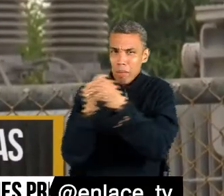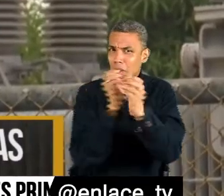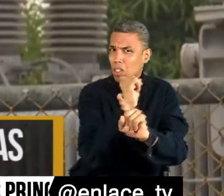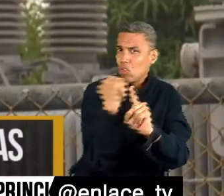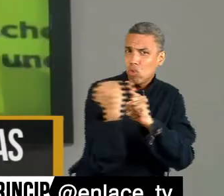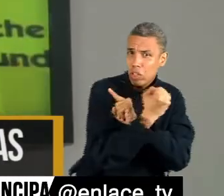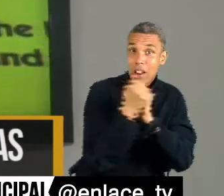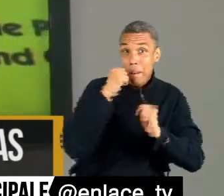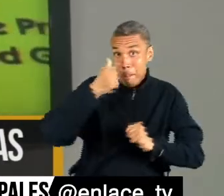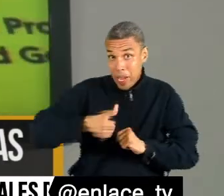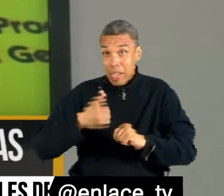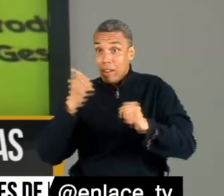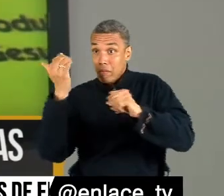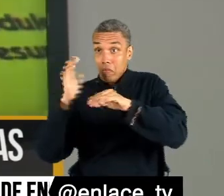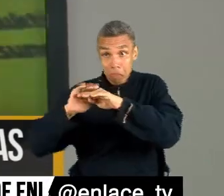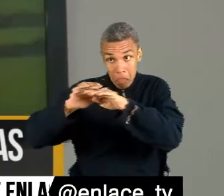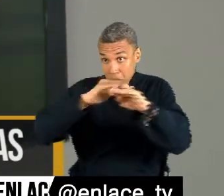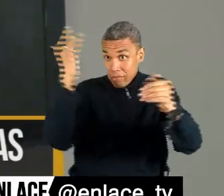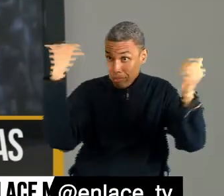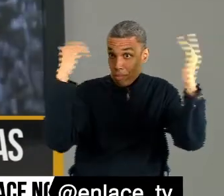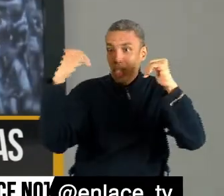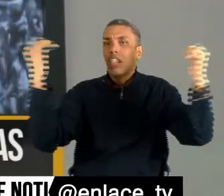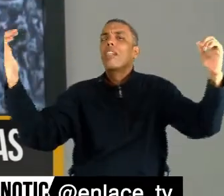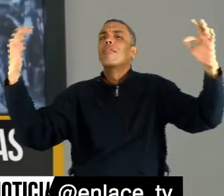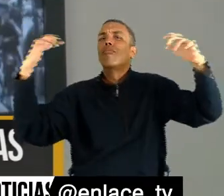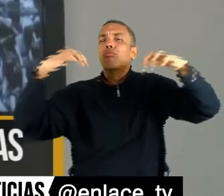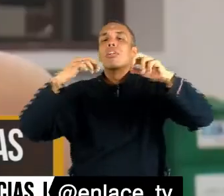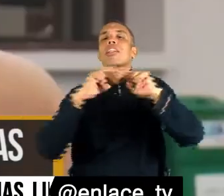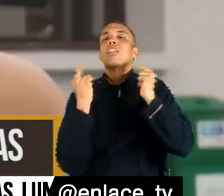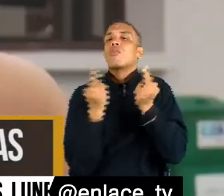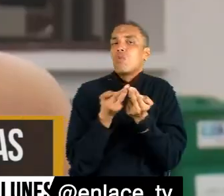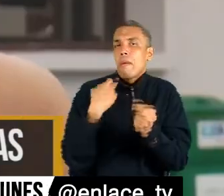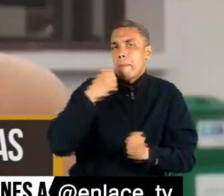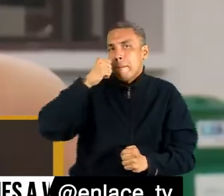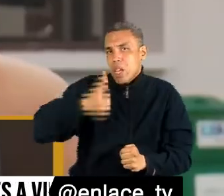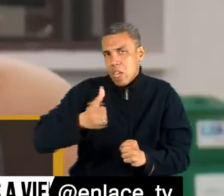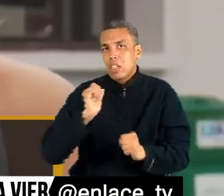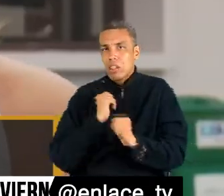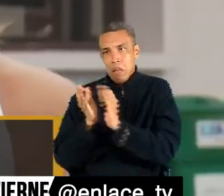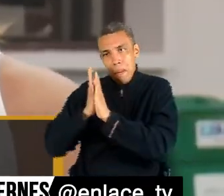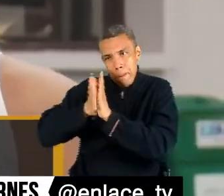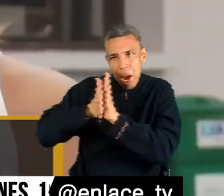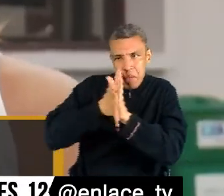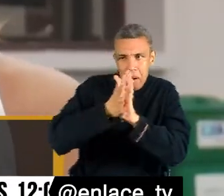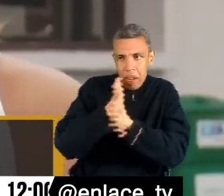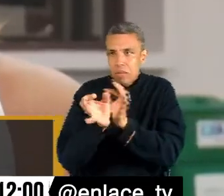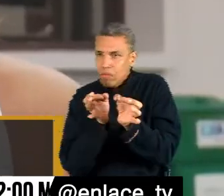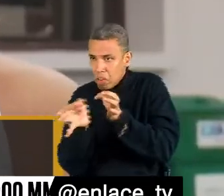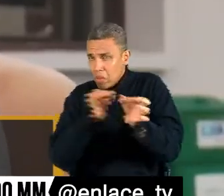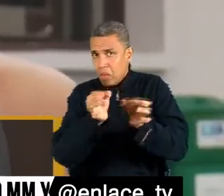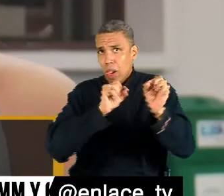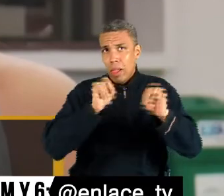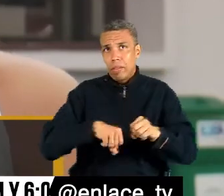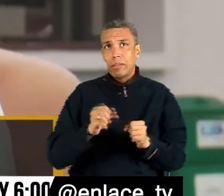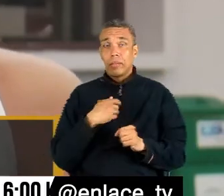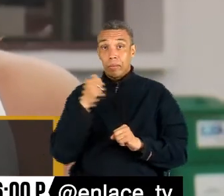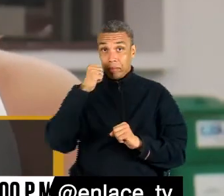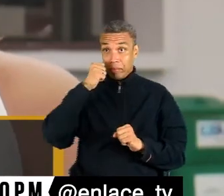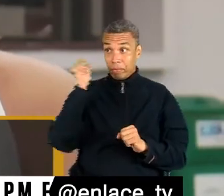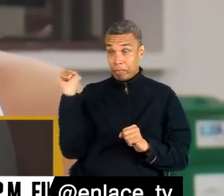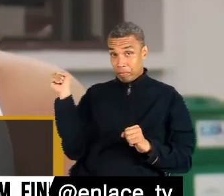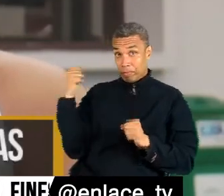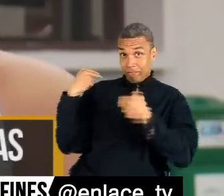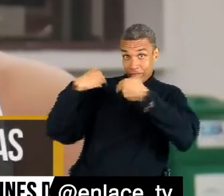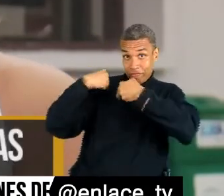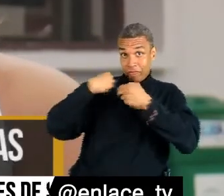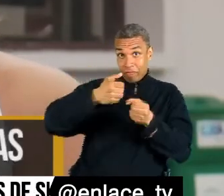comunidad sobre las tarifas de energía eléctrica en Barranca Bermeja. Por eso mañana también quiero informarles, tenemos un